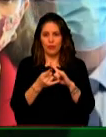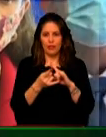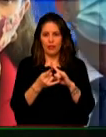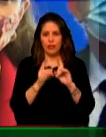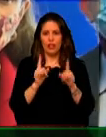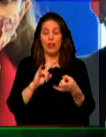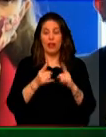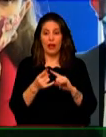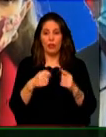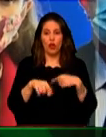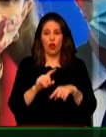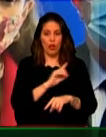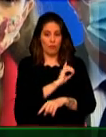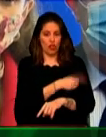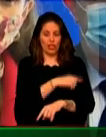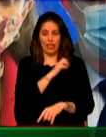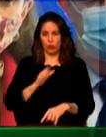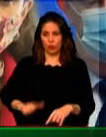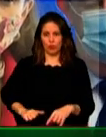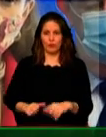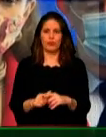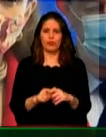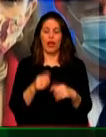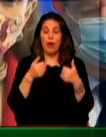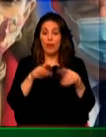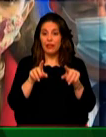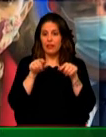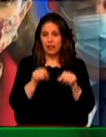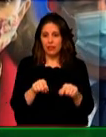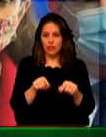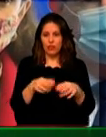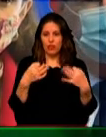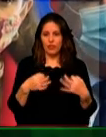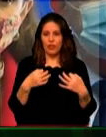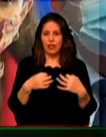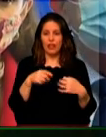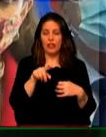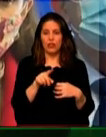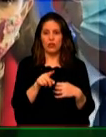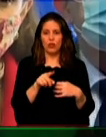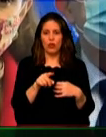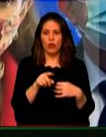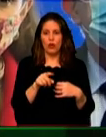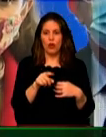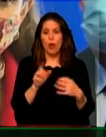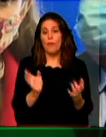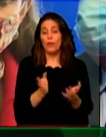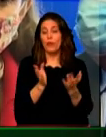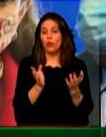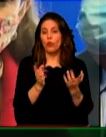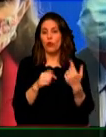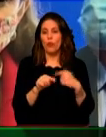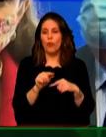del Parlamento con el Poder Ejecutivo. A partir de eso, en realidad, esto es producto, entre otras